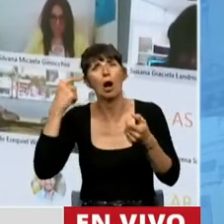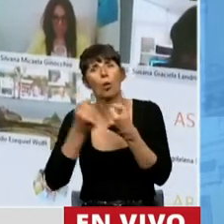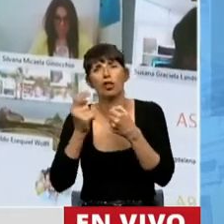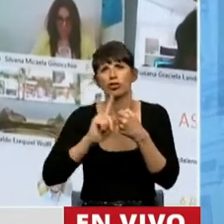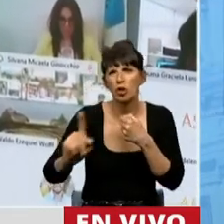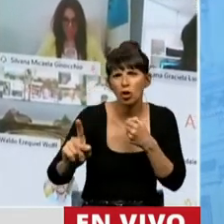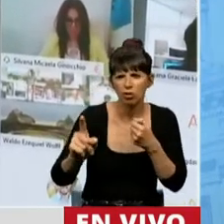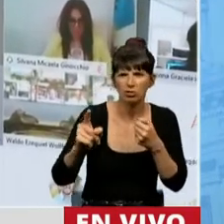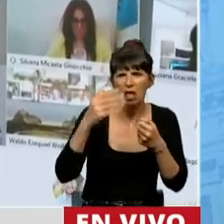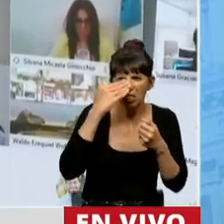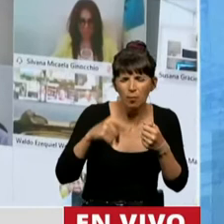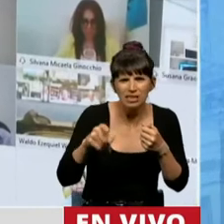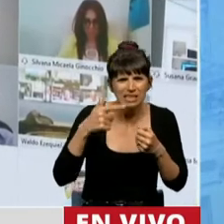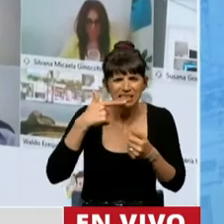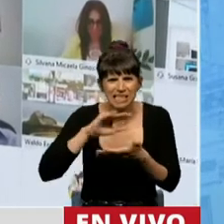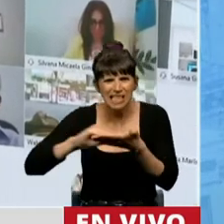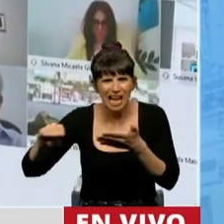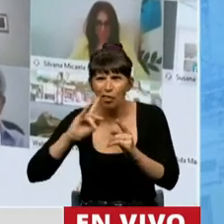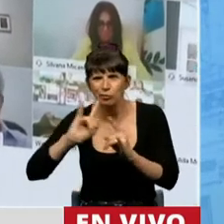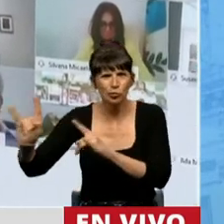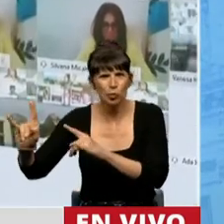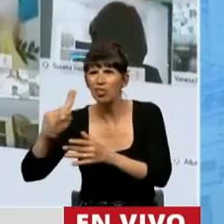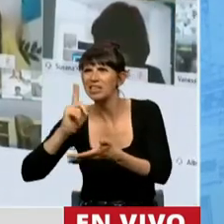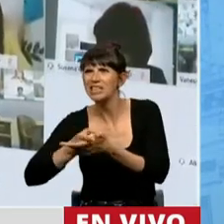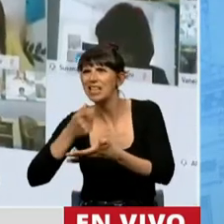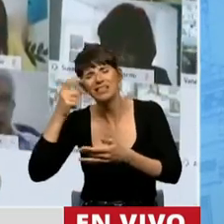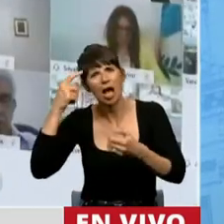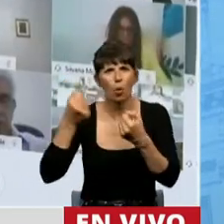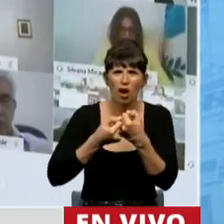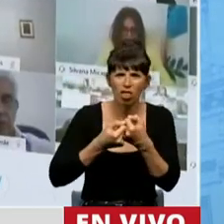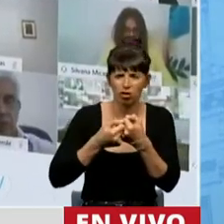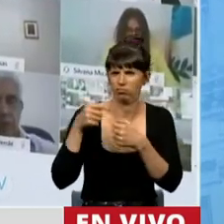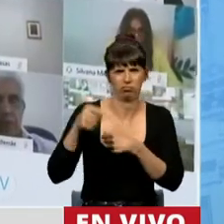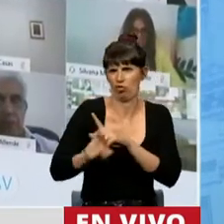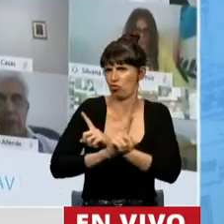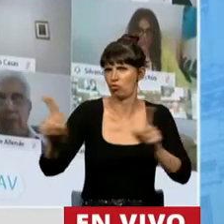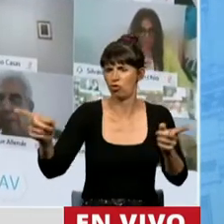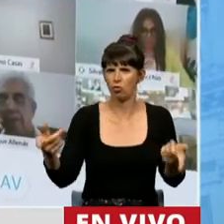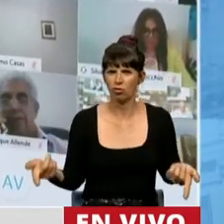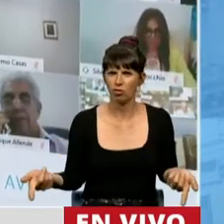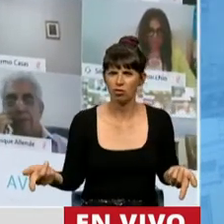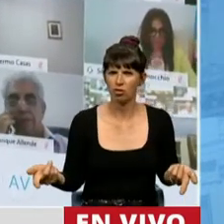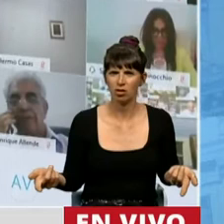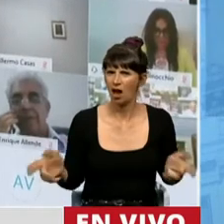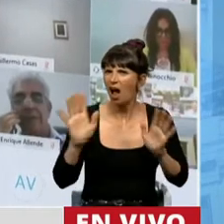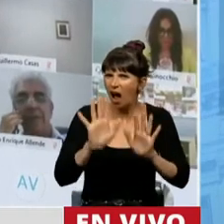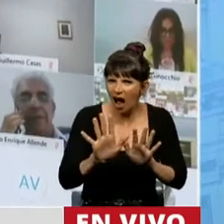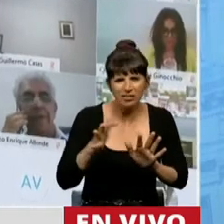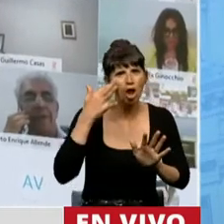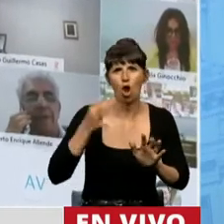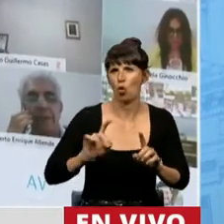Senado. Eso es un absurdo, señor presidente, que nos pone al margen del ordenamiento